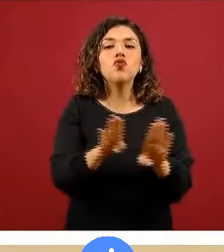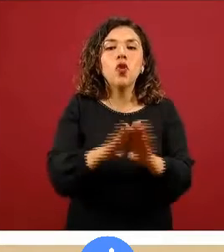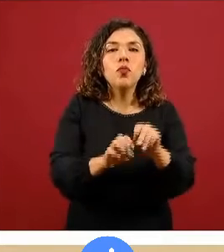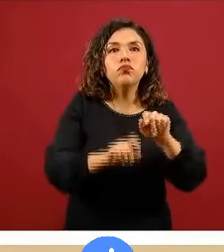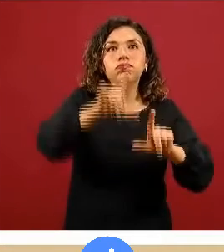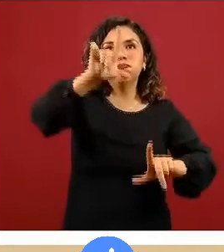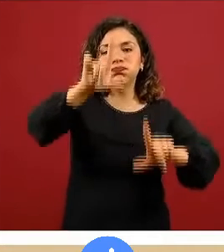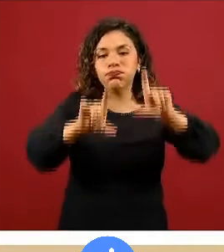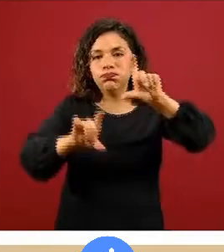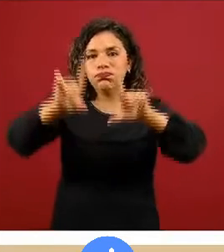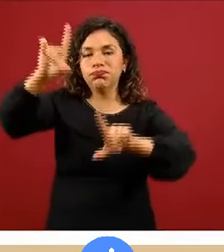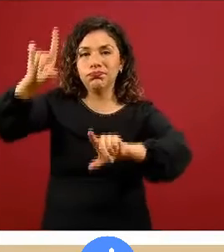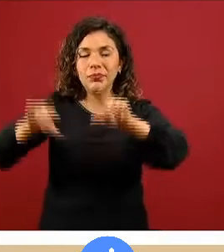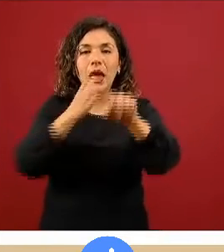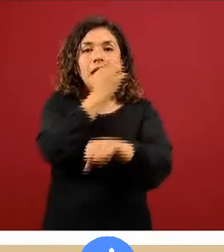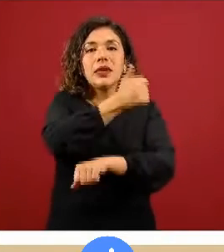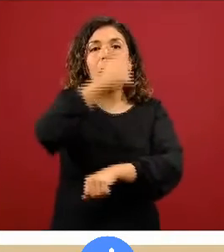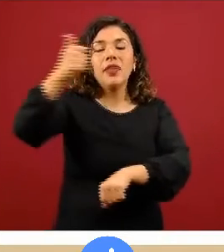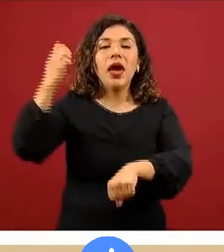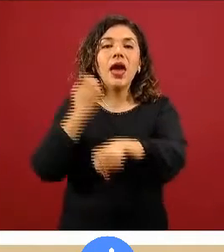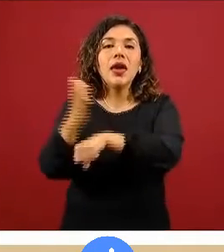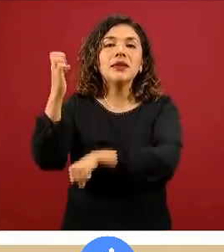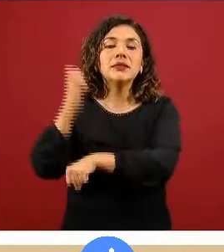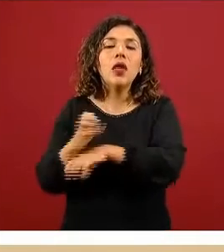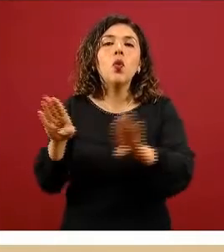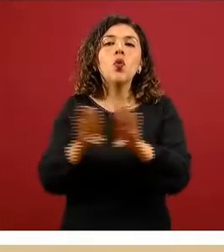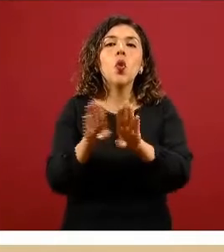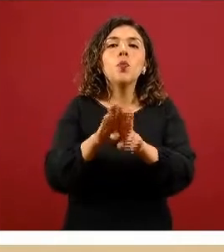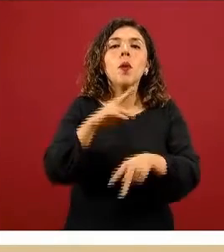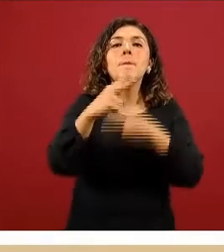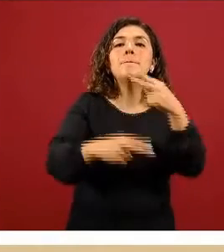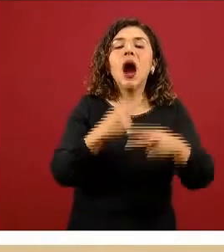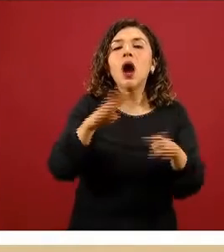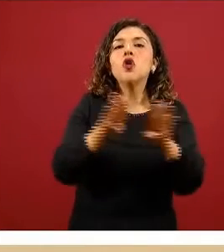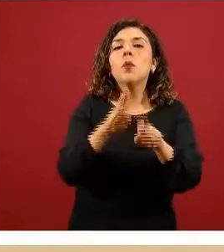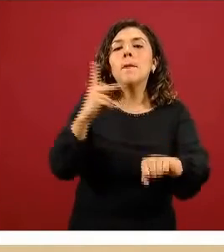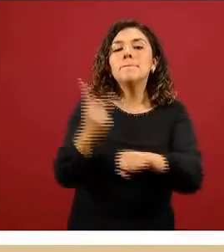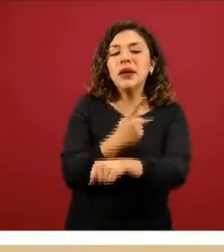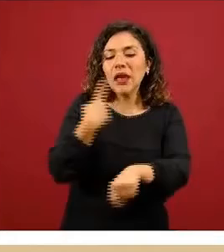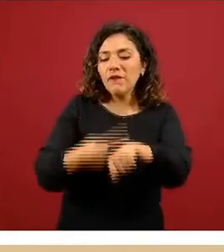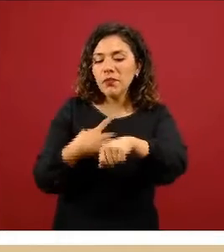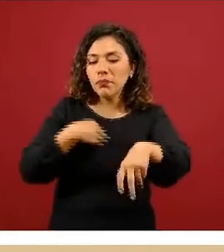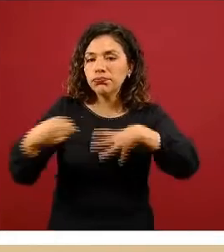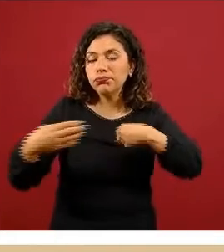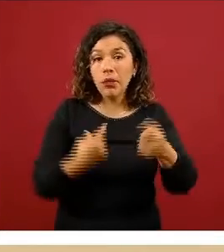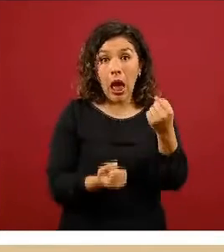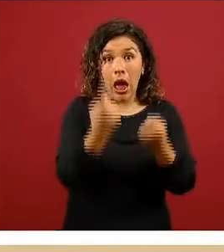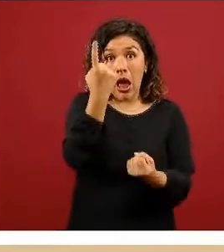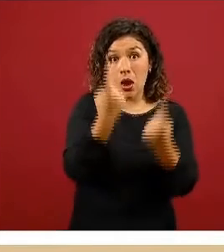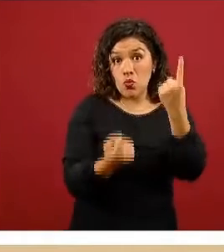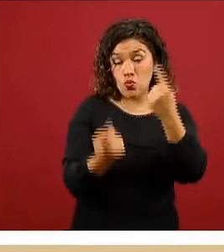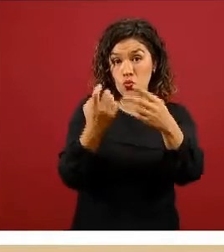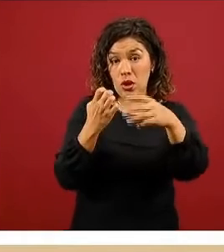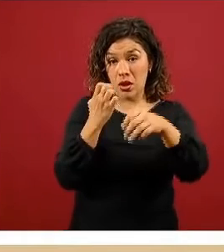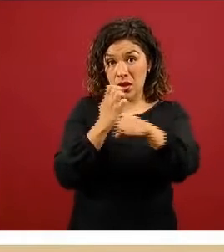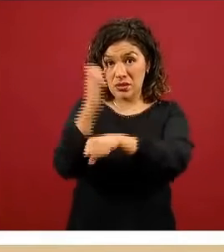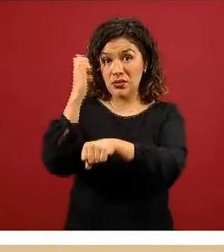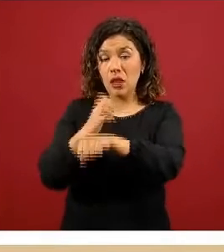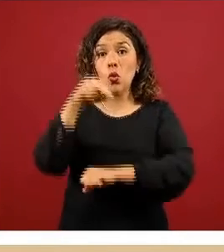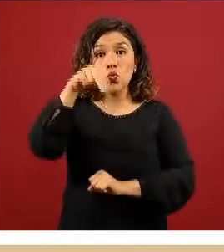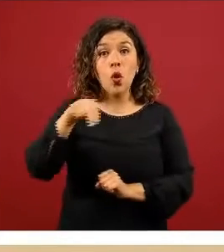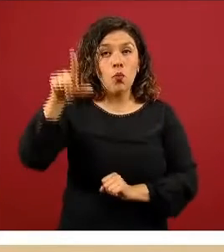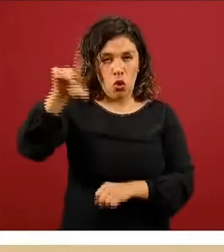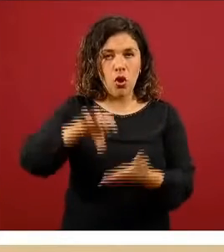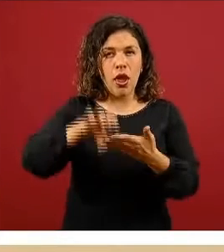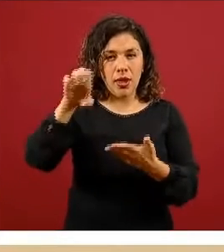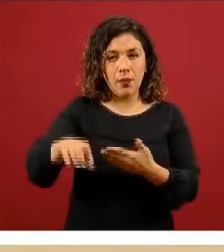que tiene cada estado de acuerdo a el acontecer epidémico local. Hay algunas entidades federativas, Nuevo León, por ejemplo,